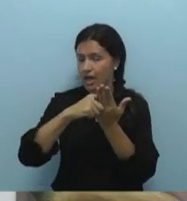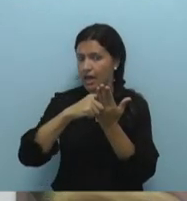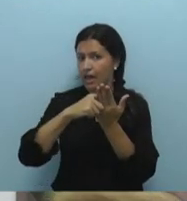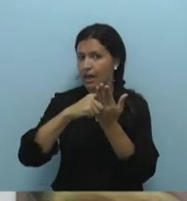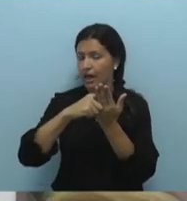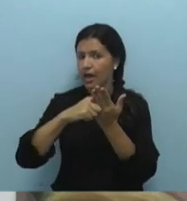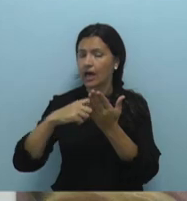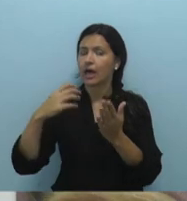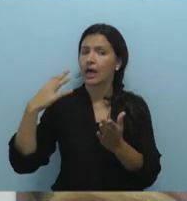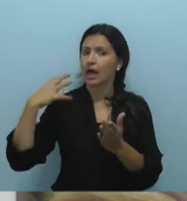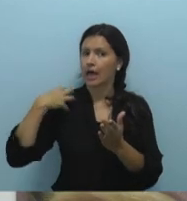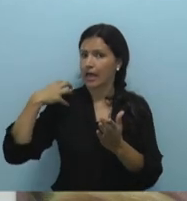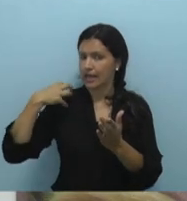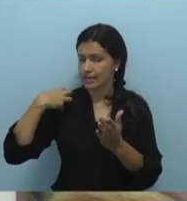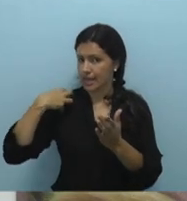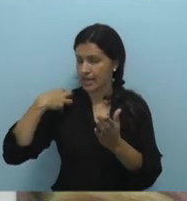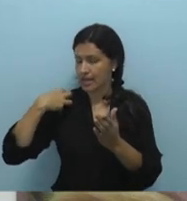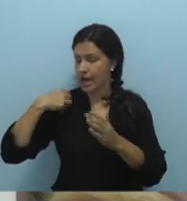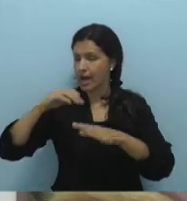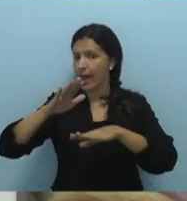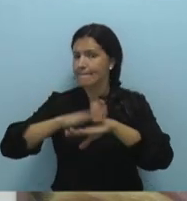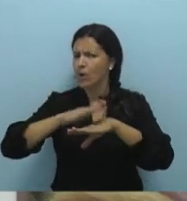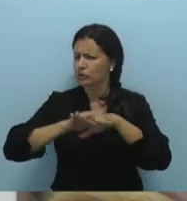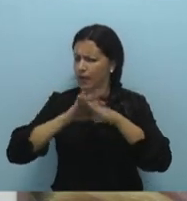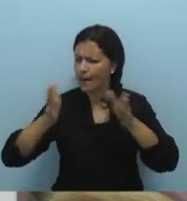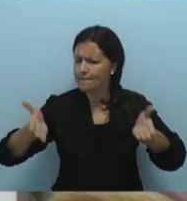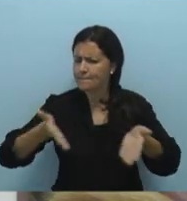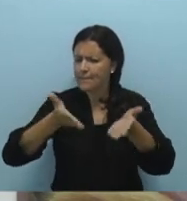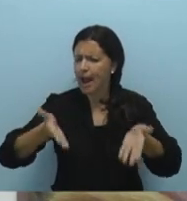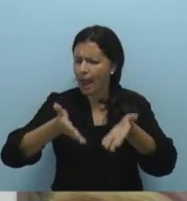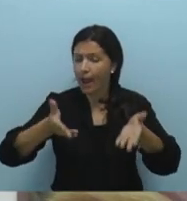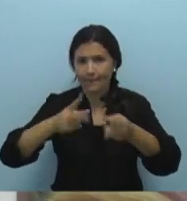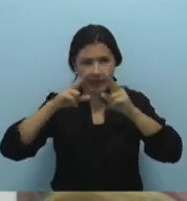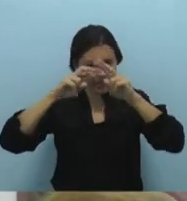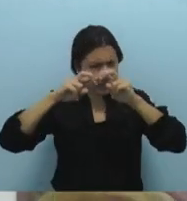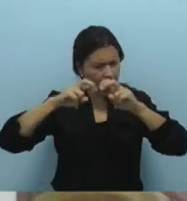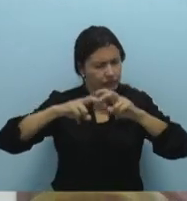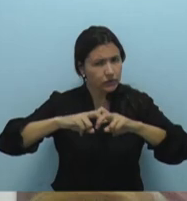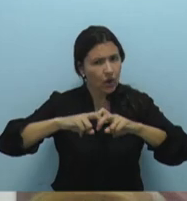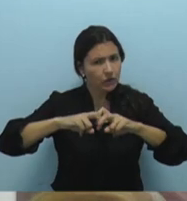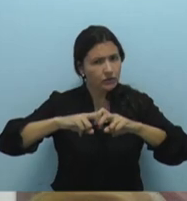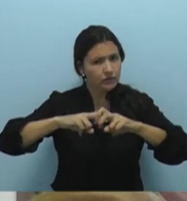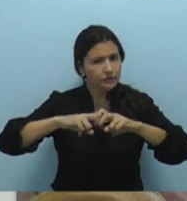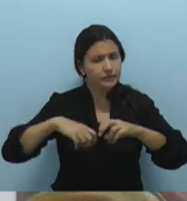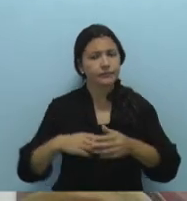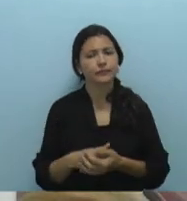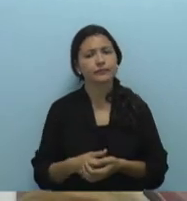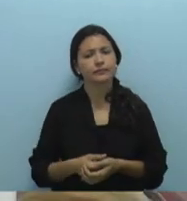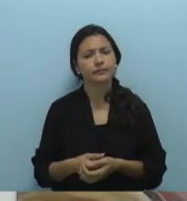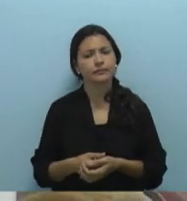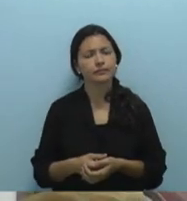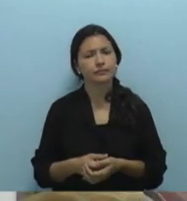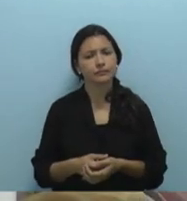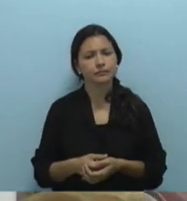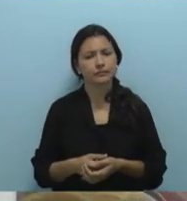a cargo la tarea de seguir impulsando esta investigación, que de hecho han convocado